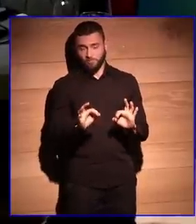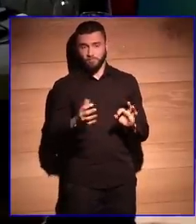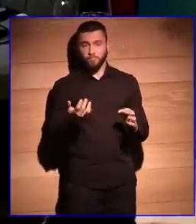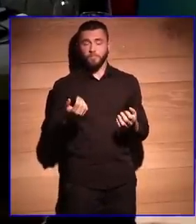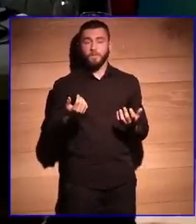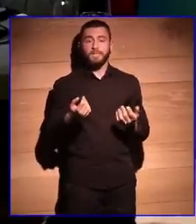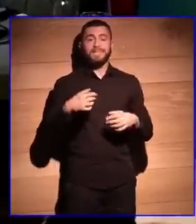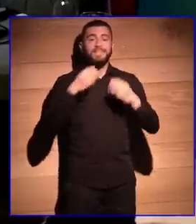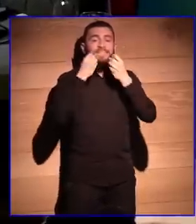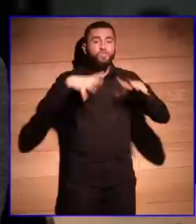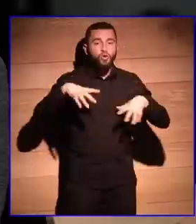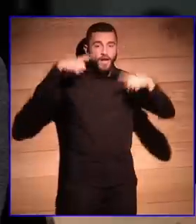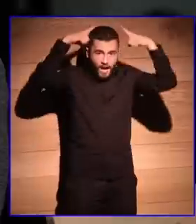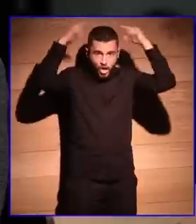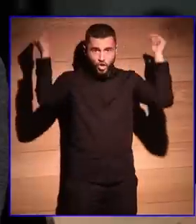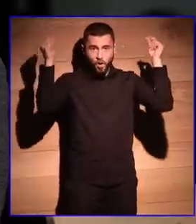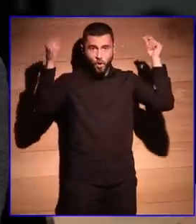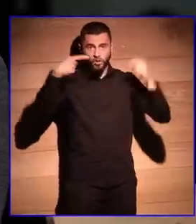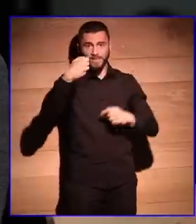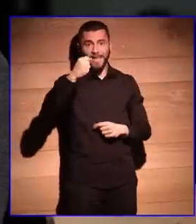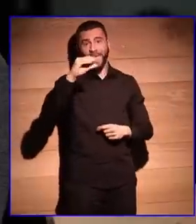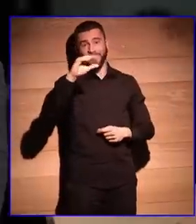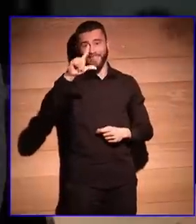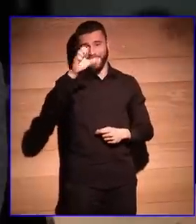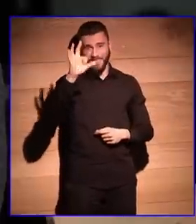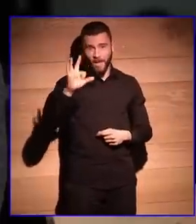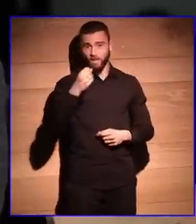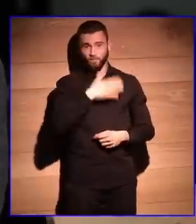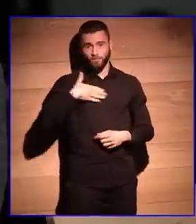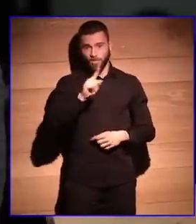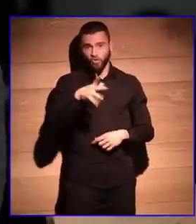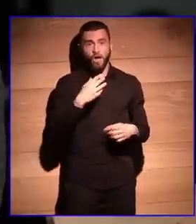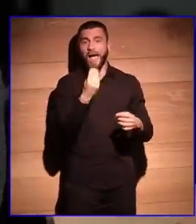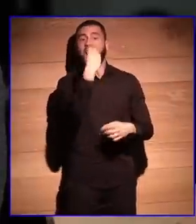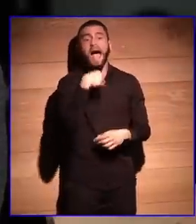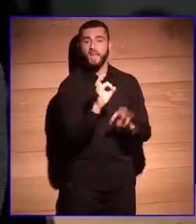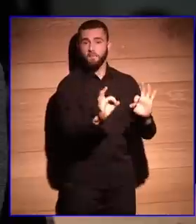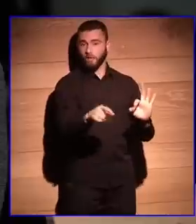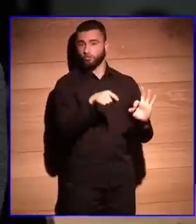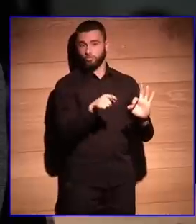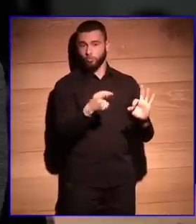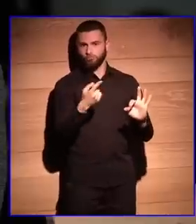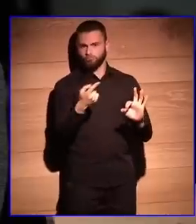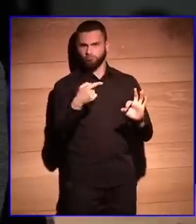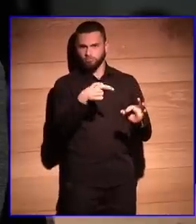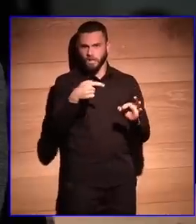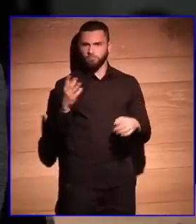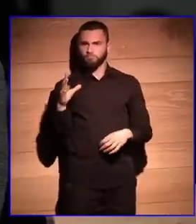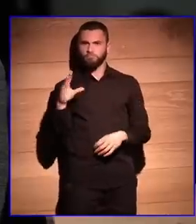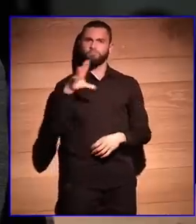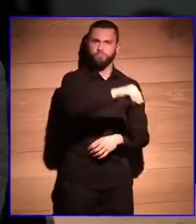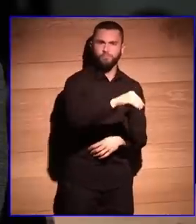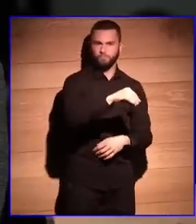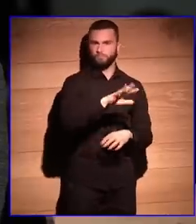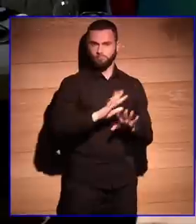lobos, las gacelas ya no son bondadosas, son simplemente alimento y pensaríamos que la cace, porque quiero que viva el lobo bueno.